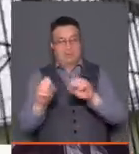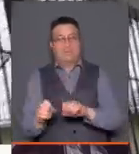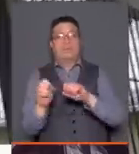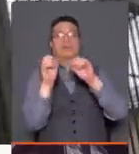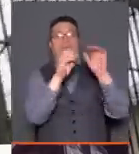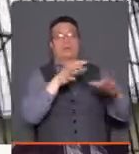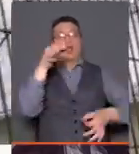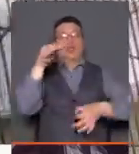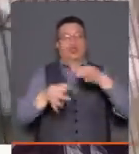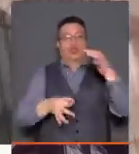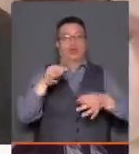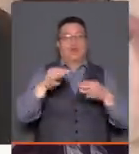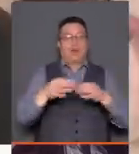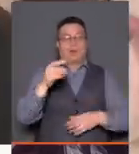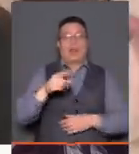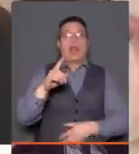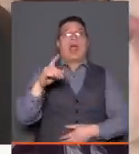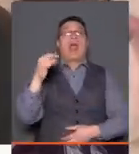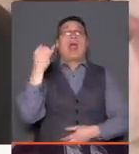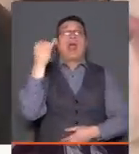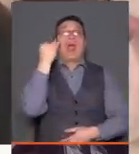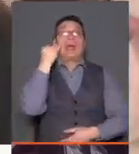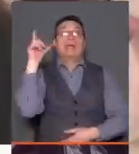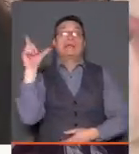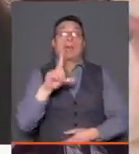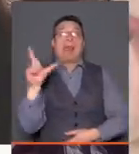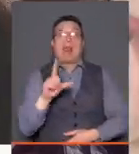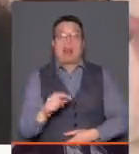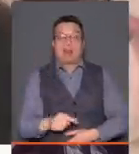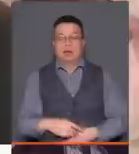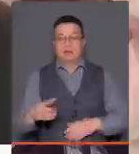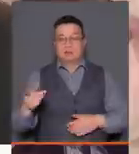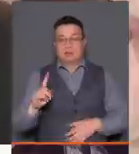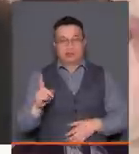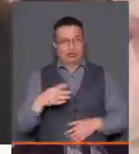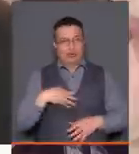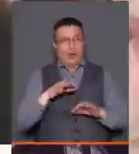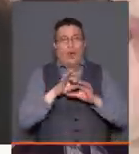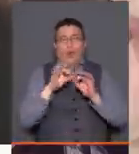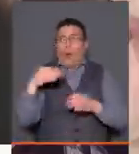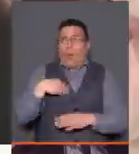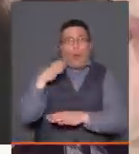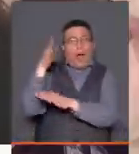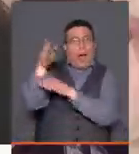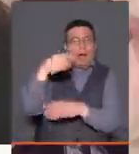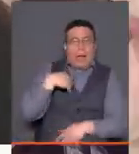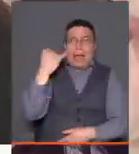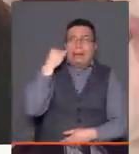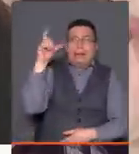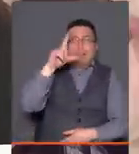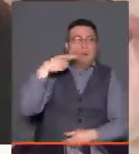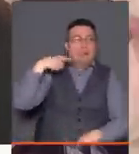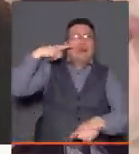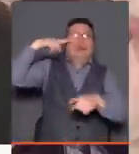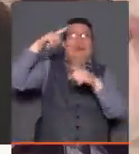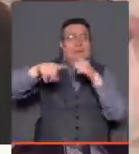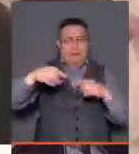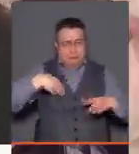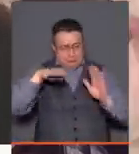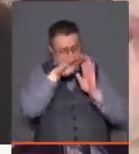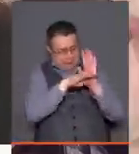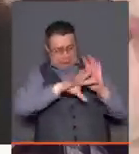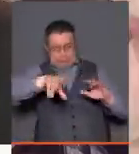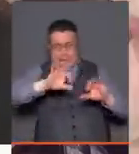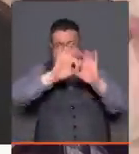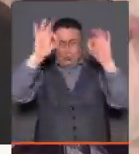el tribunal de illapel le dije yo no yo no he sido yo nunca nunca han dado En eso yo no conozco eso yo no tengo antecedentes nada yo le dije